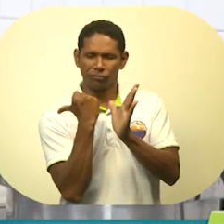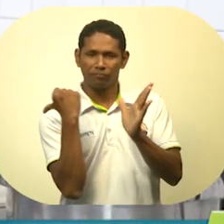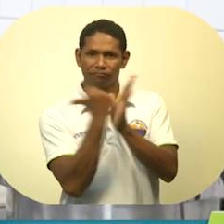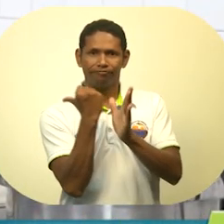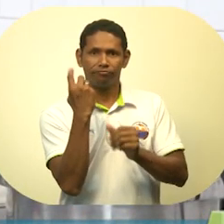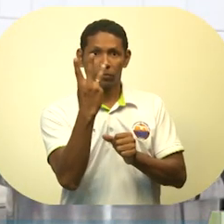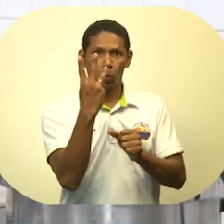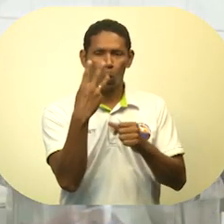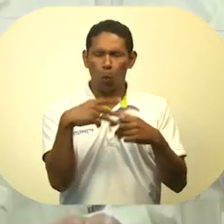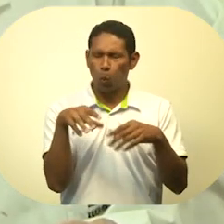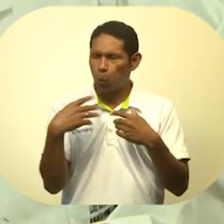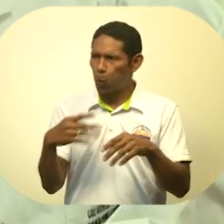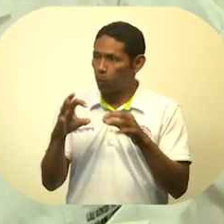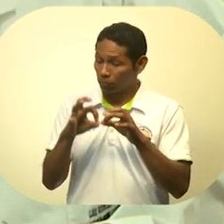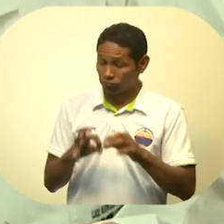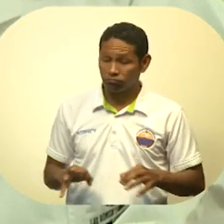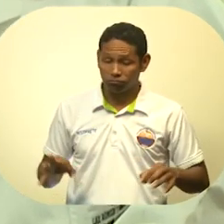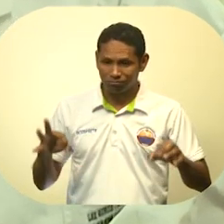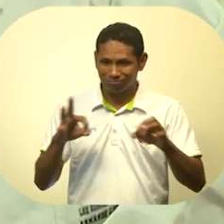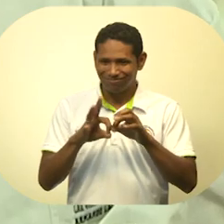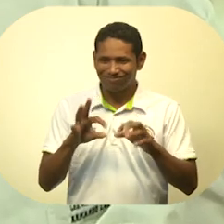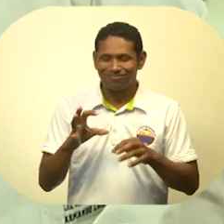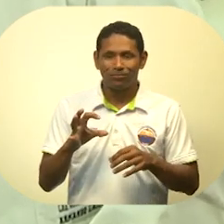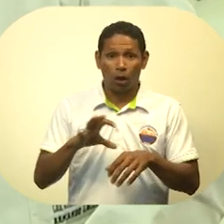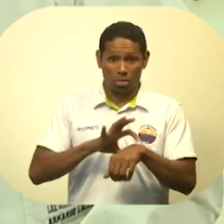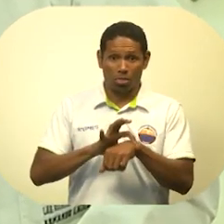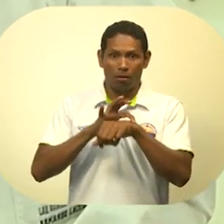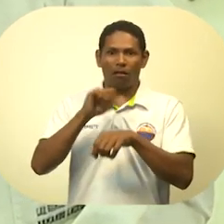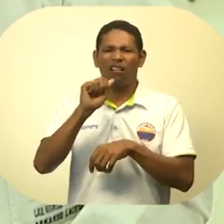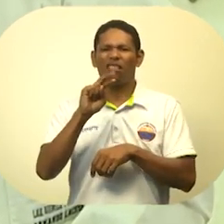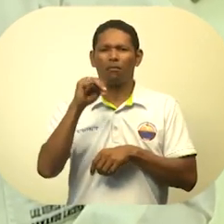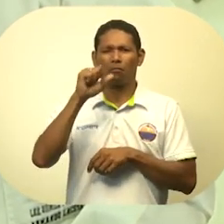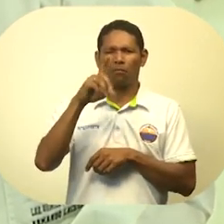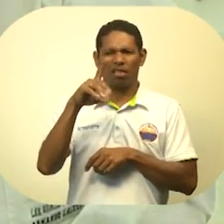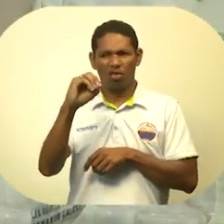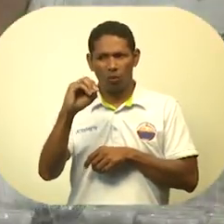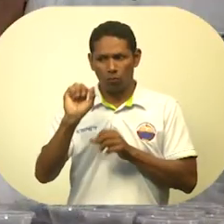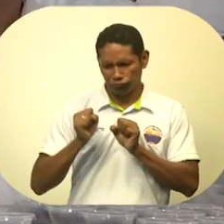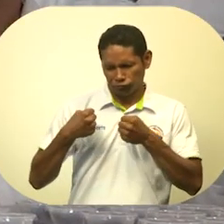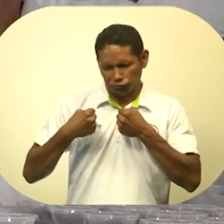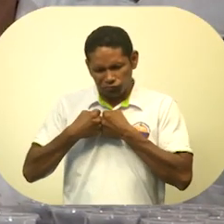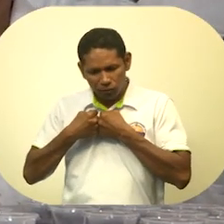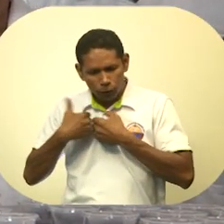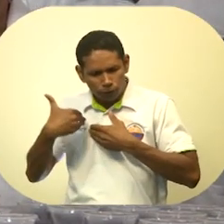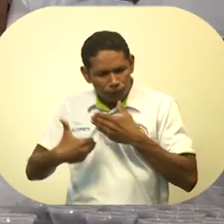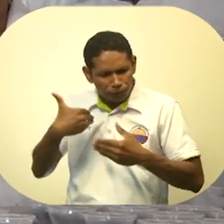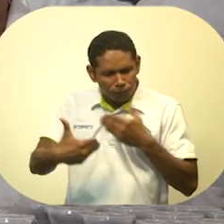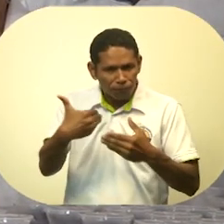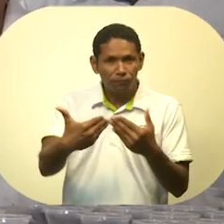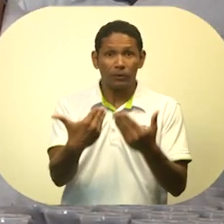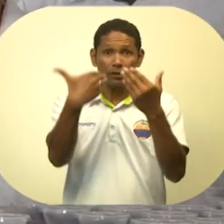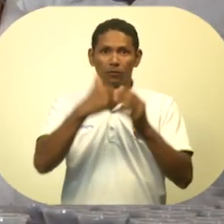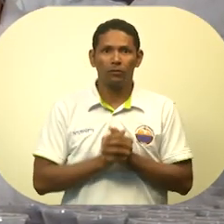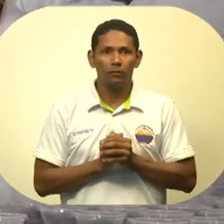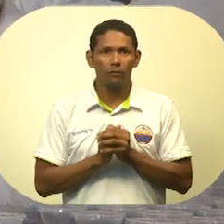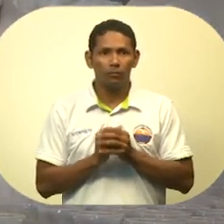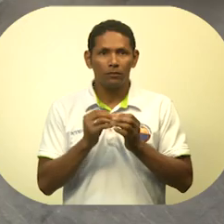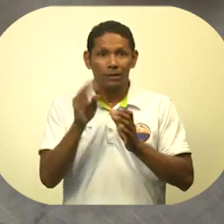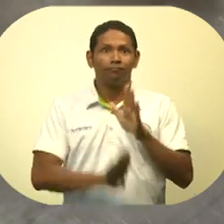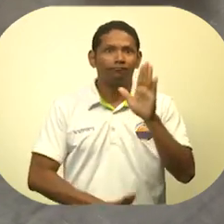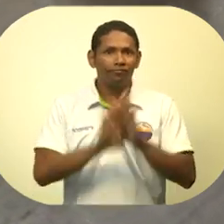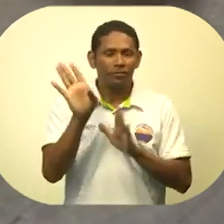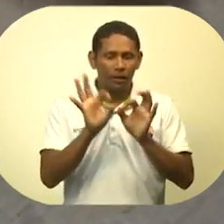es el gran aporte de nuestro gran maestro, el doctor Armando Lacer. Todo fue un trabajo mancomunado desde el inicio hasta su fin. Además, el